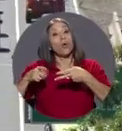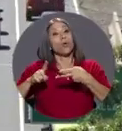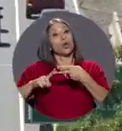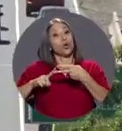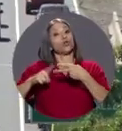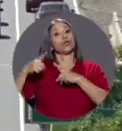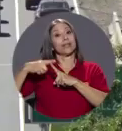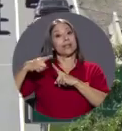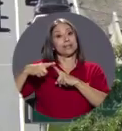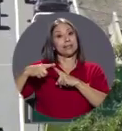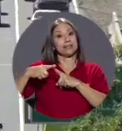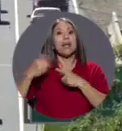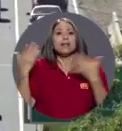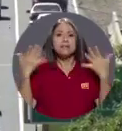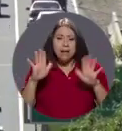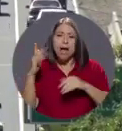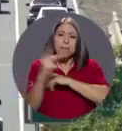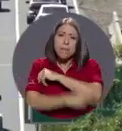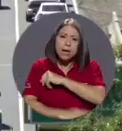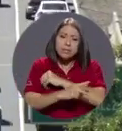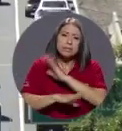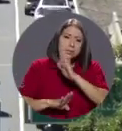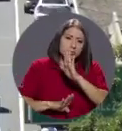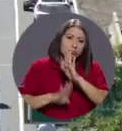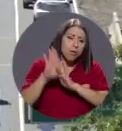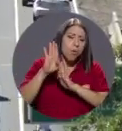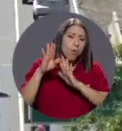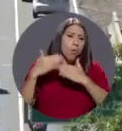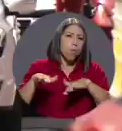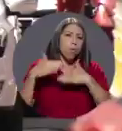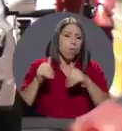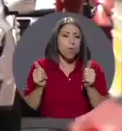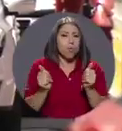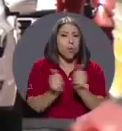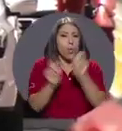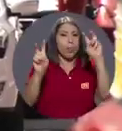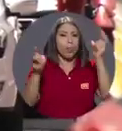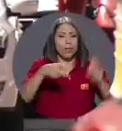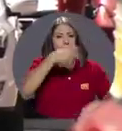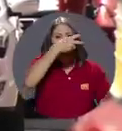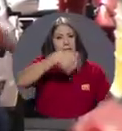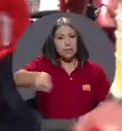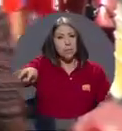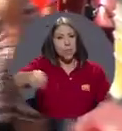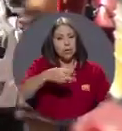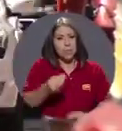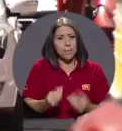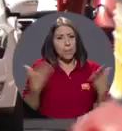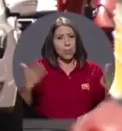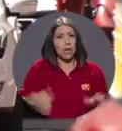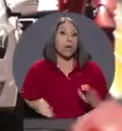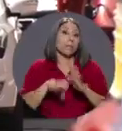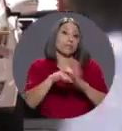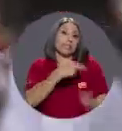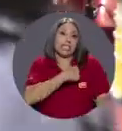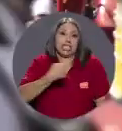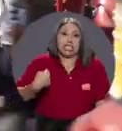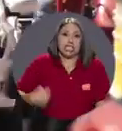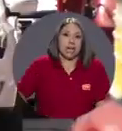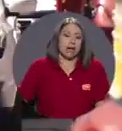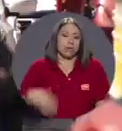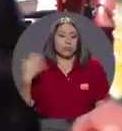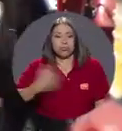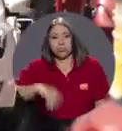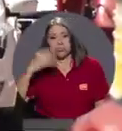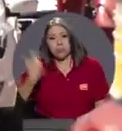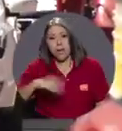que han avanzado bastante en este tema, digamos, en transporte. público. Por supuesto, China es uno de los países que